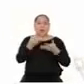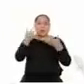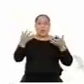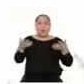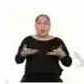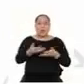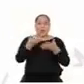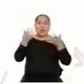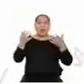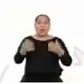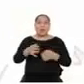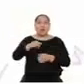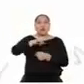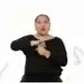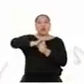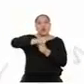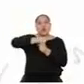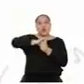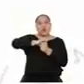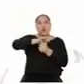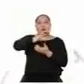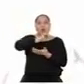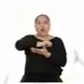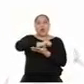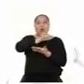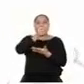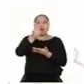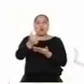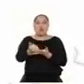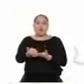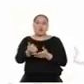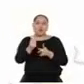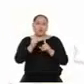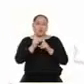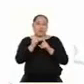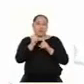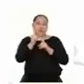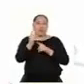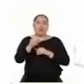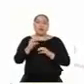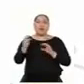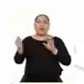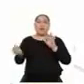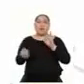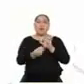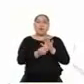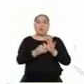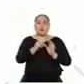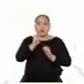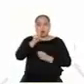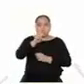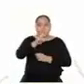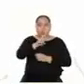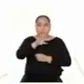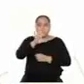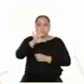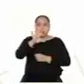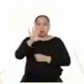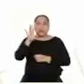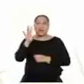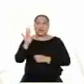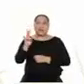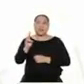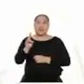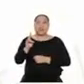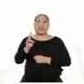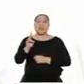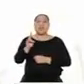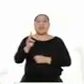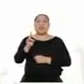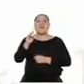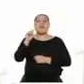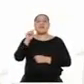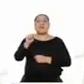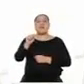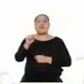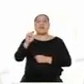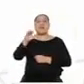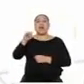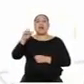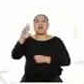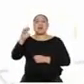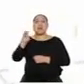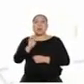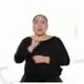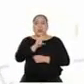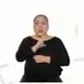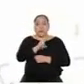yogur, arroz y menestra Aportando en total 257,6 gramos de carbohidratos y 25